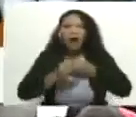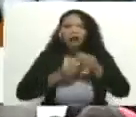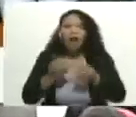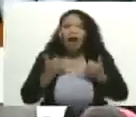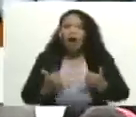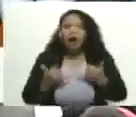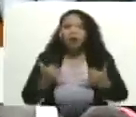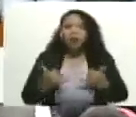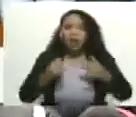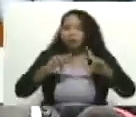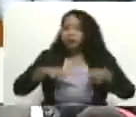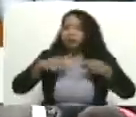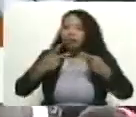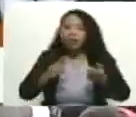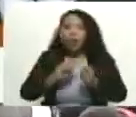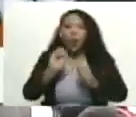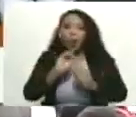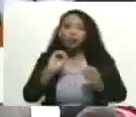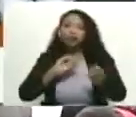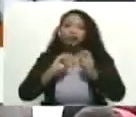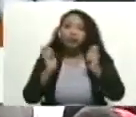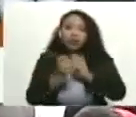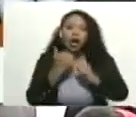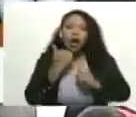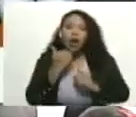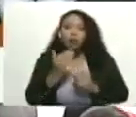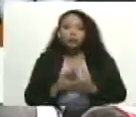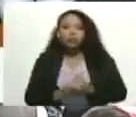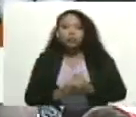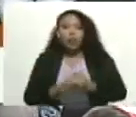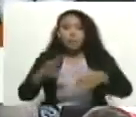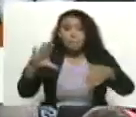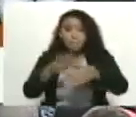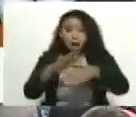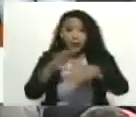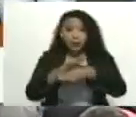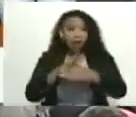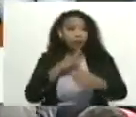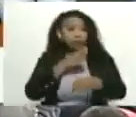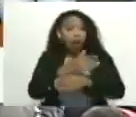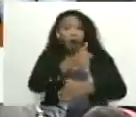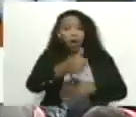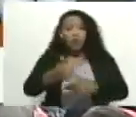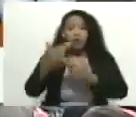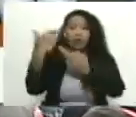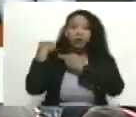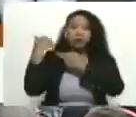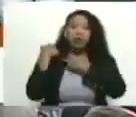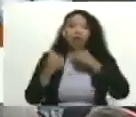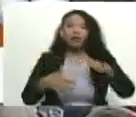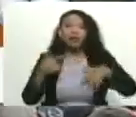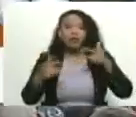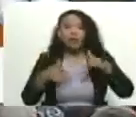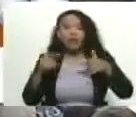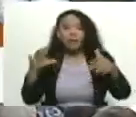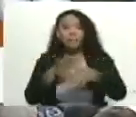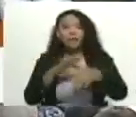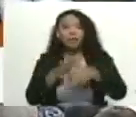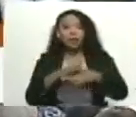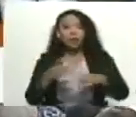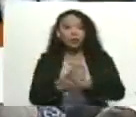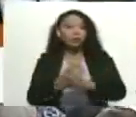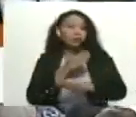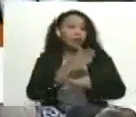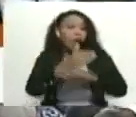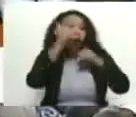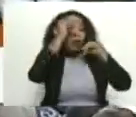que actualizar. Nos reunimos los lunes, pero el martes cada quien va a sus actividades, ¿ves? El martes el que es gobernador, bueno, tiene que